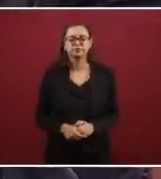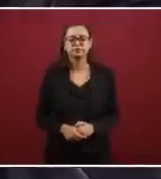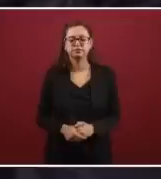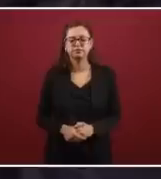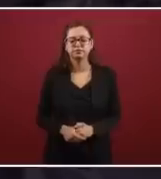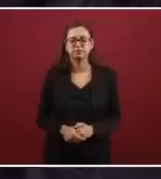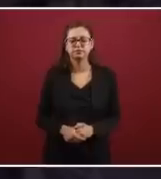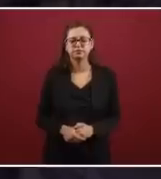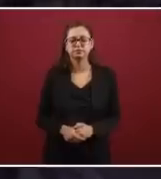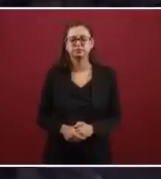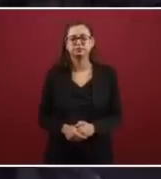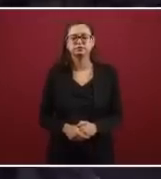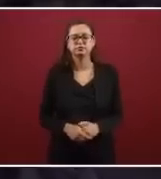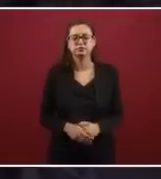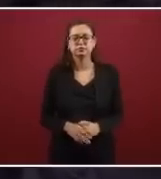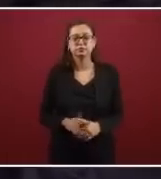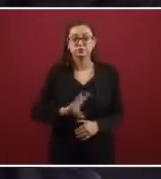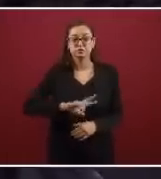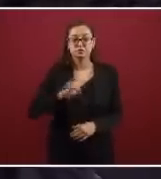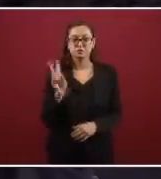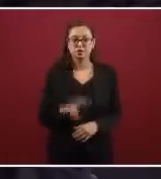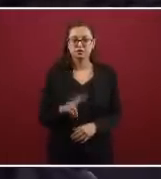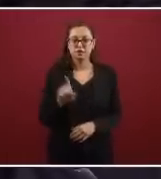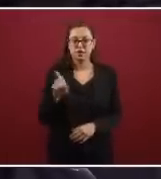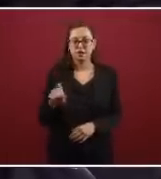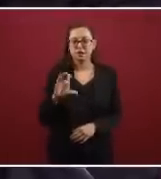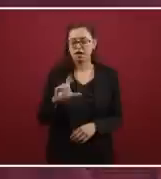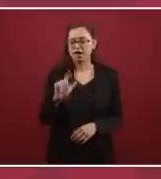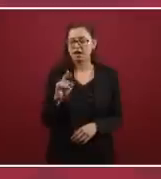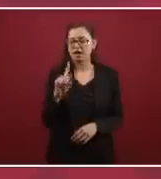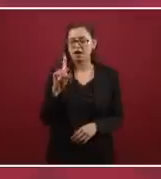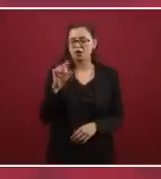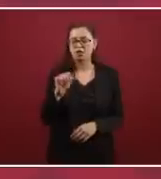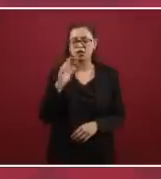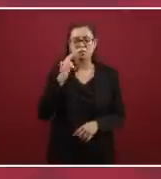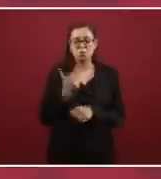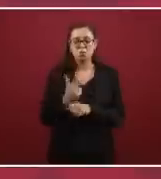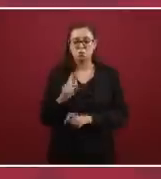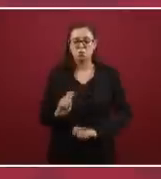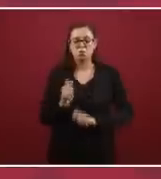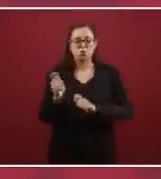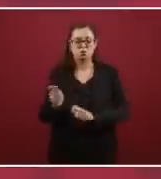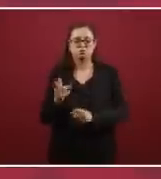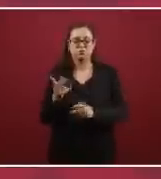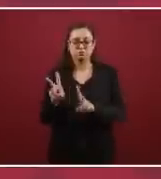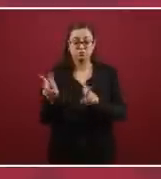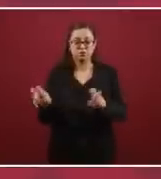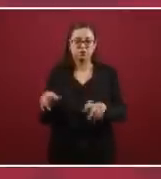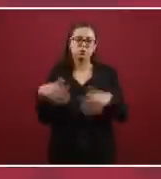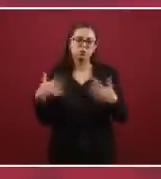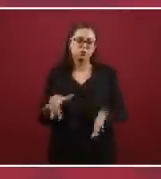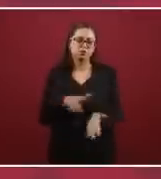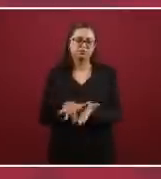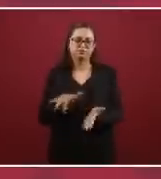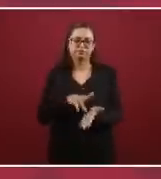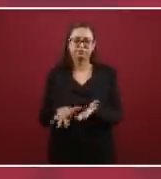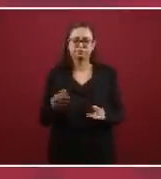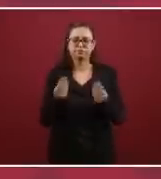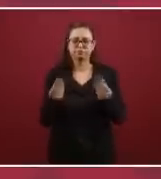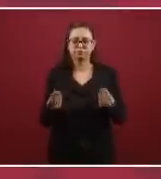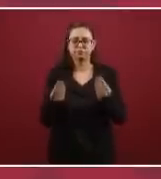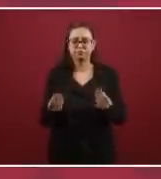Es un gran apoyo el que Claudia esté a cargo de este asunto. y tiene